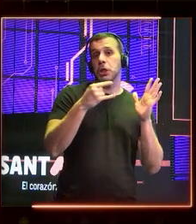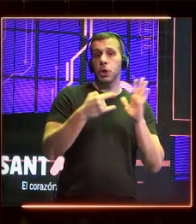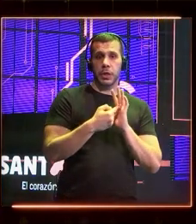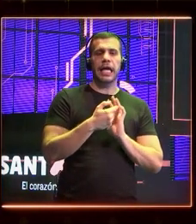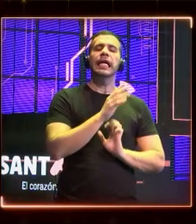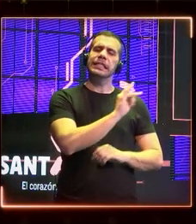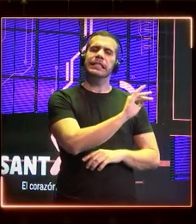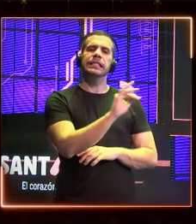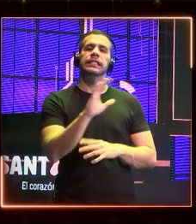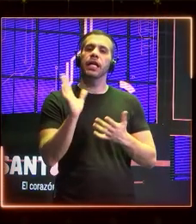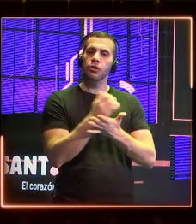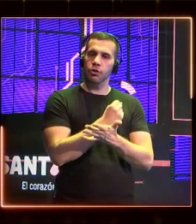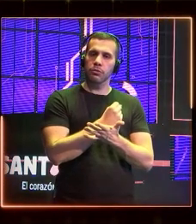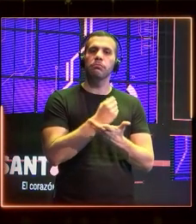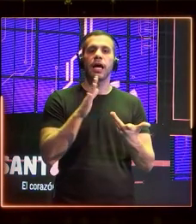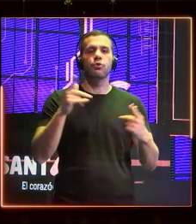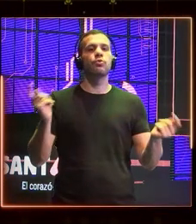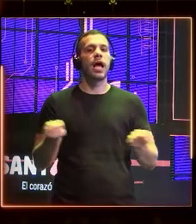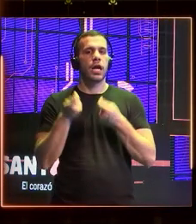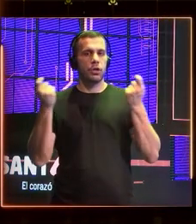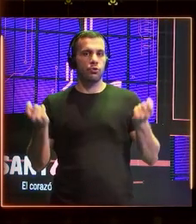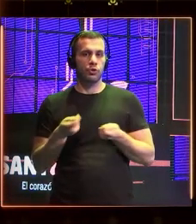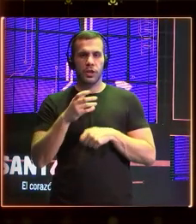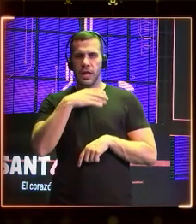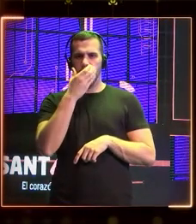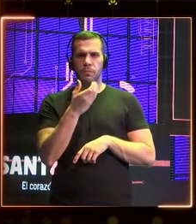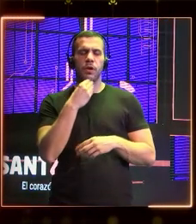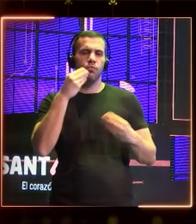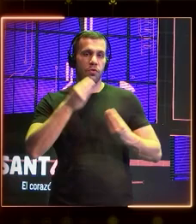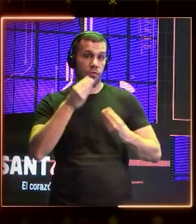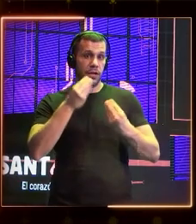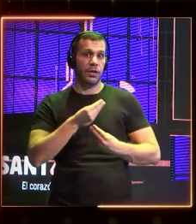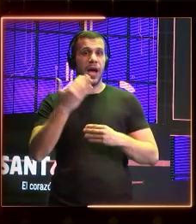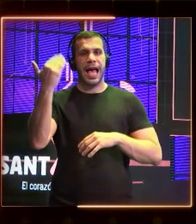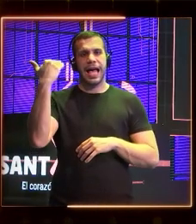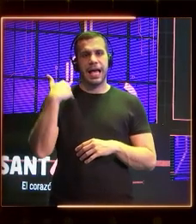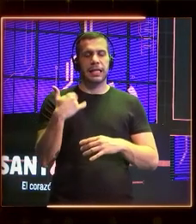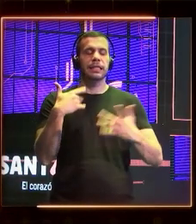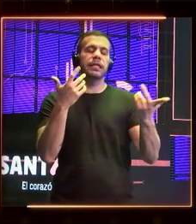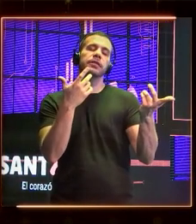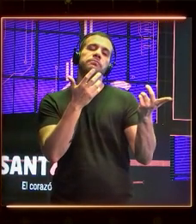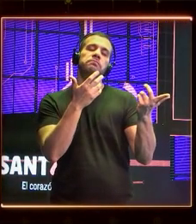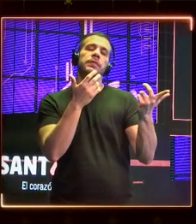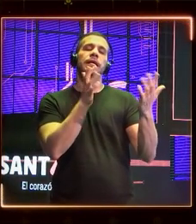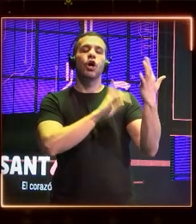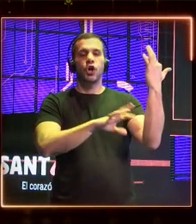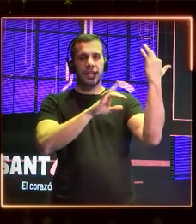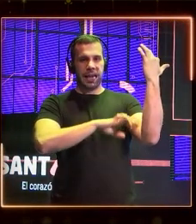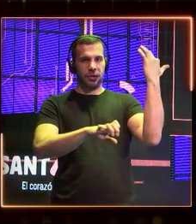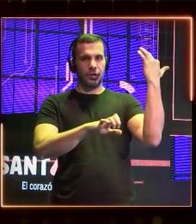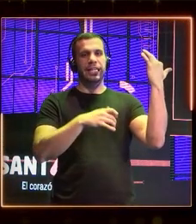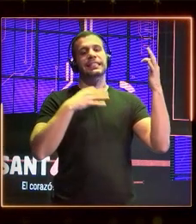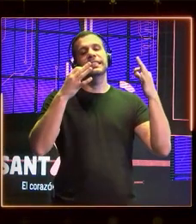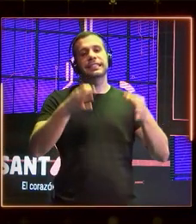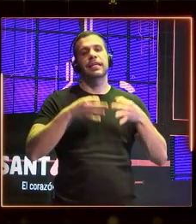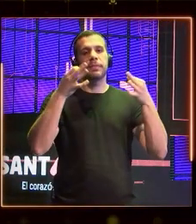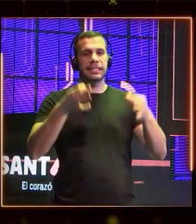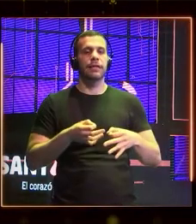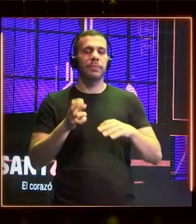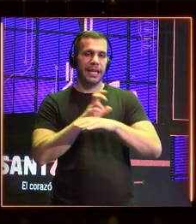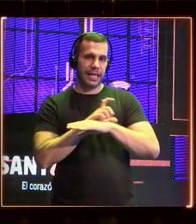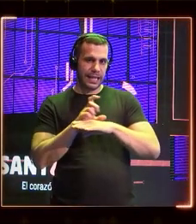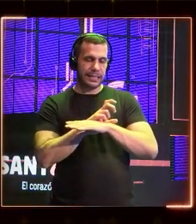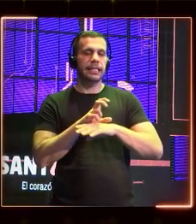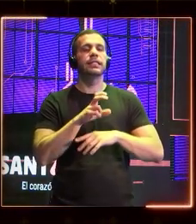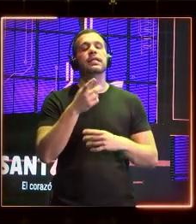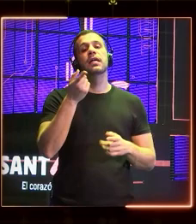hay hay un anuncio muy bueno de Apple es que todos los ordenadores de la época eran grises y el primer ordenador de Apple después de que volvió Steve